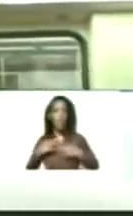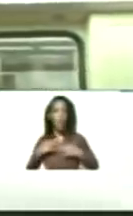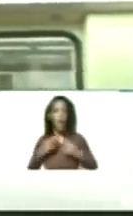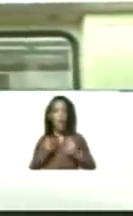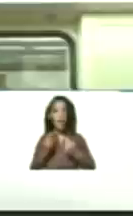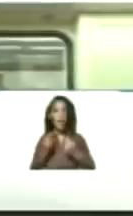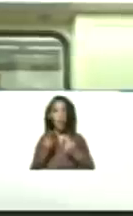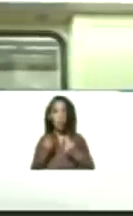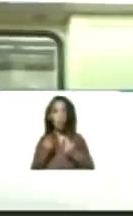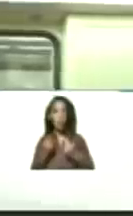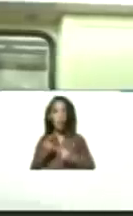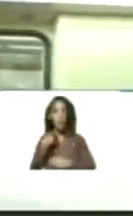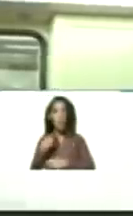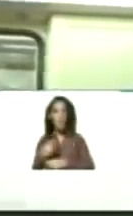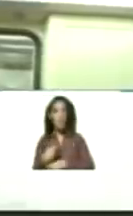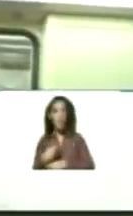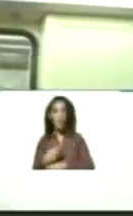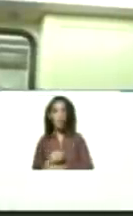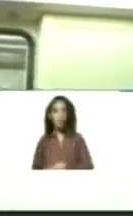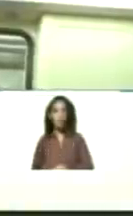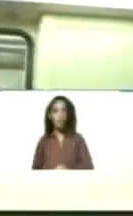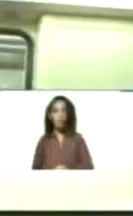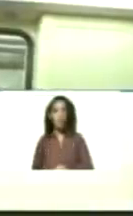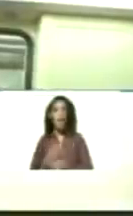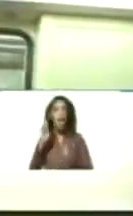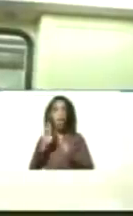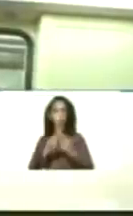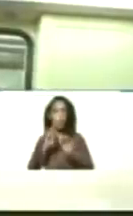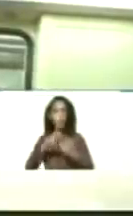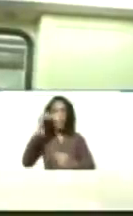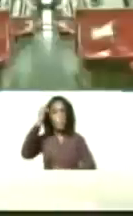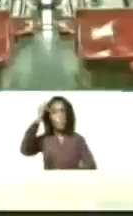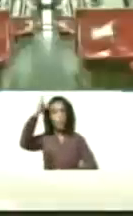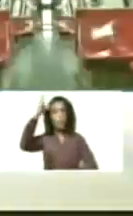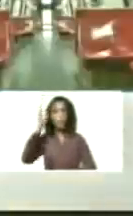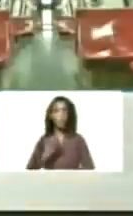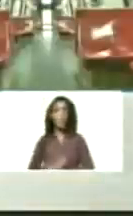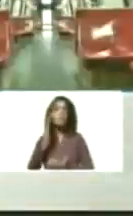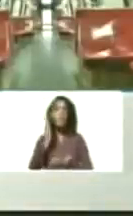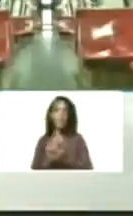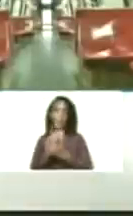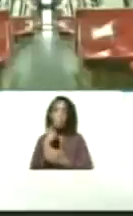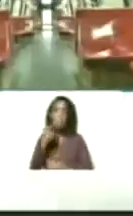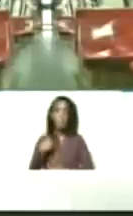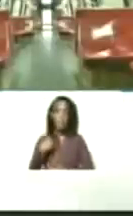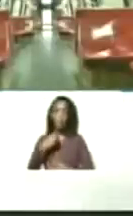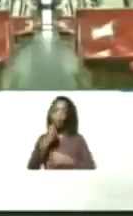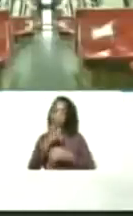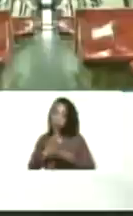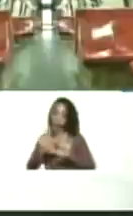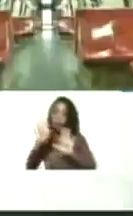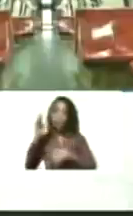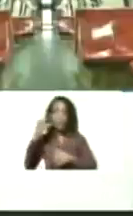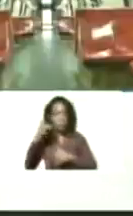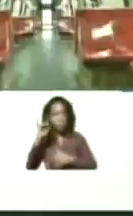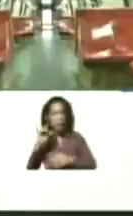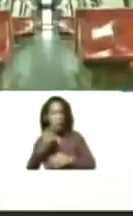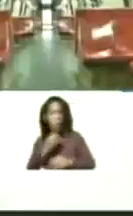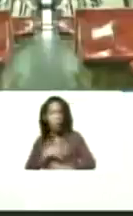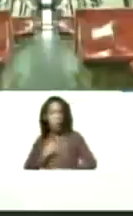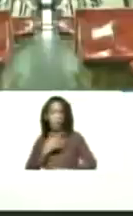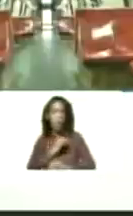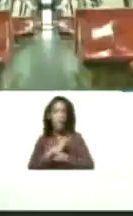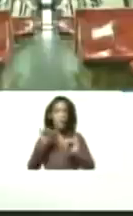recursos financieros, el conocimiento. Siempre me dicen, bueno, está bien, podemos terminar todos